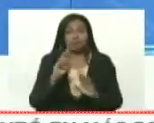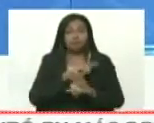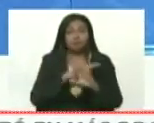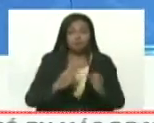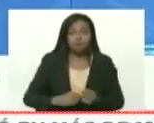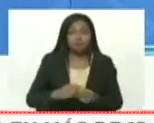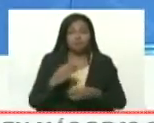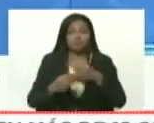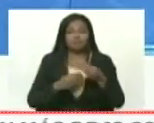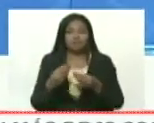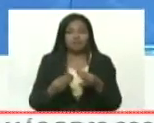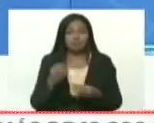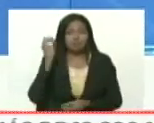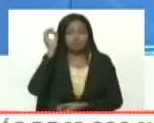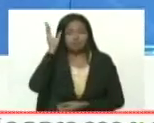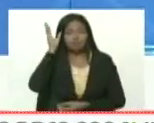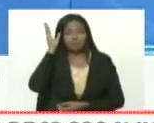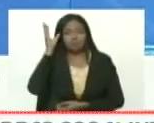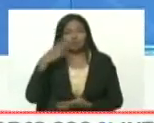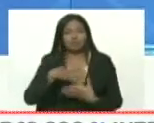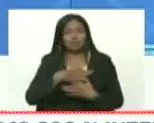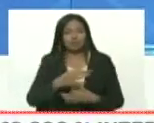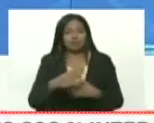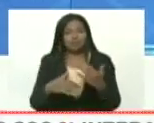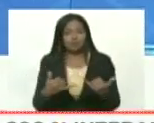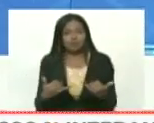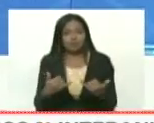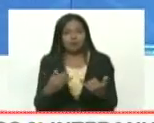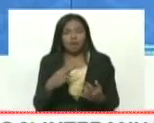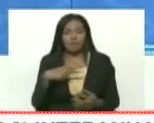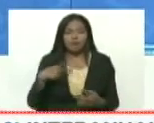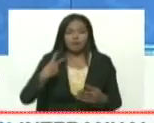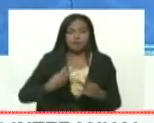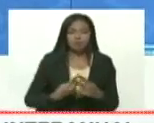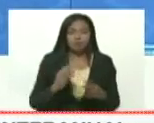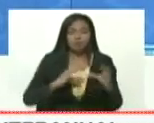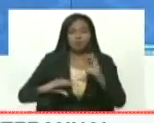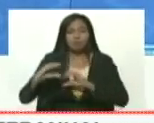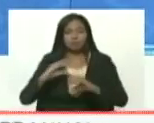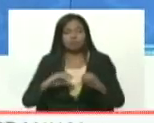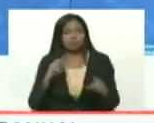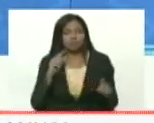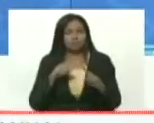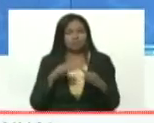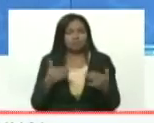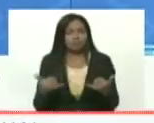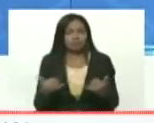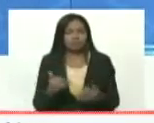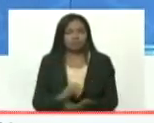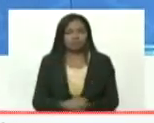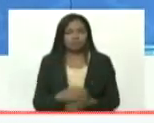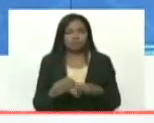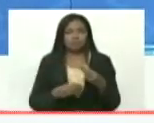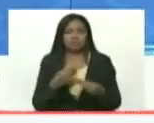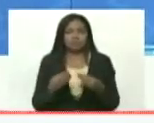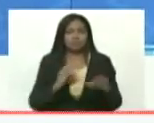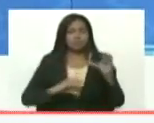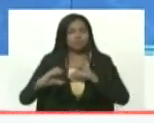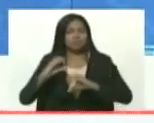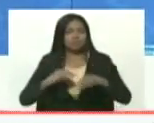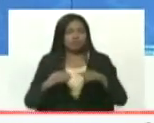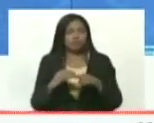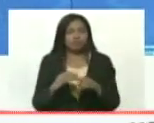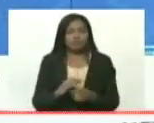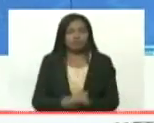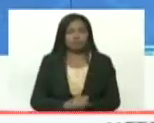potencial creativo, el interés, la valoración por la ciencia y la vocación al quehacer científico de